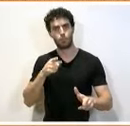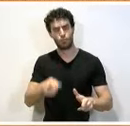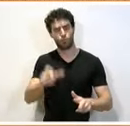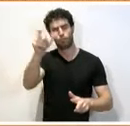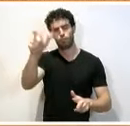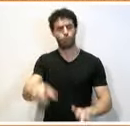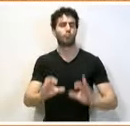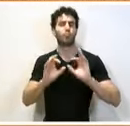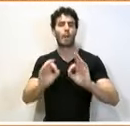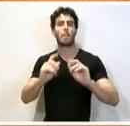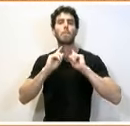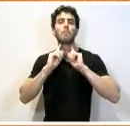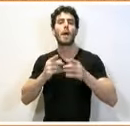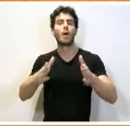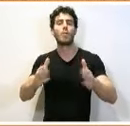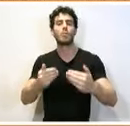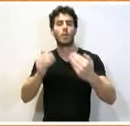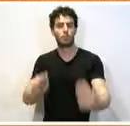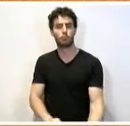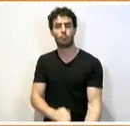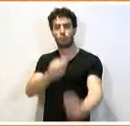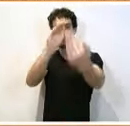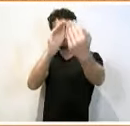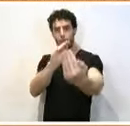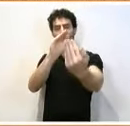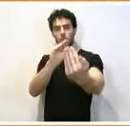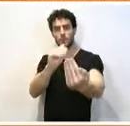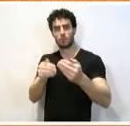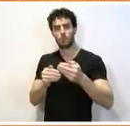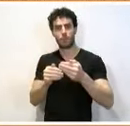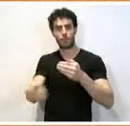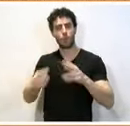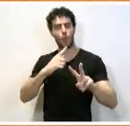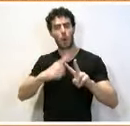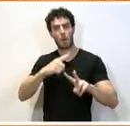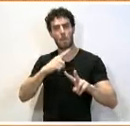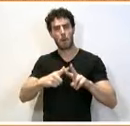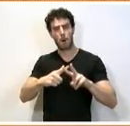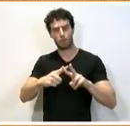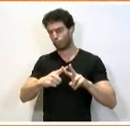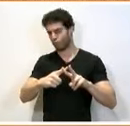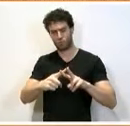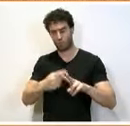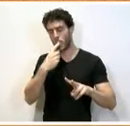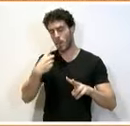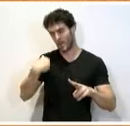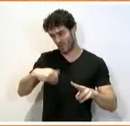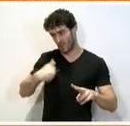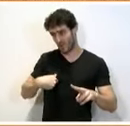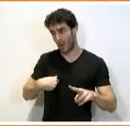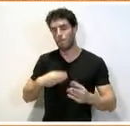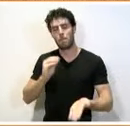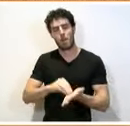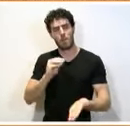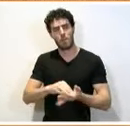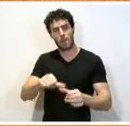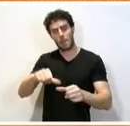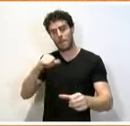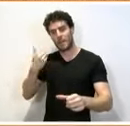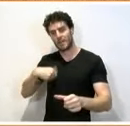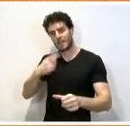se atreve a plantar batalla a lo que le dirán los señores de Vox. Bueno, le dirán, y le han dicho ya 27.000 veces, con